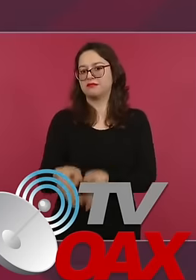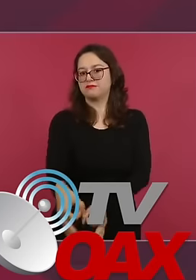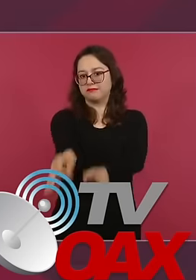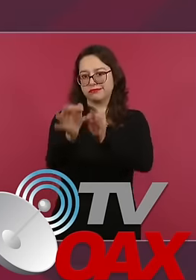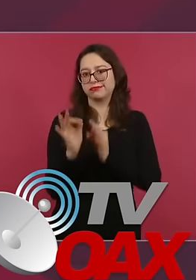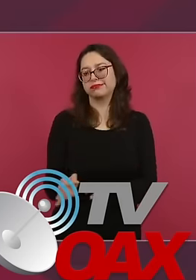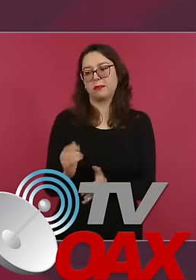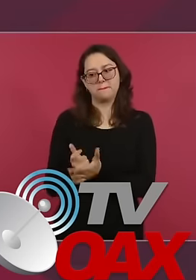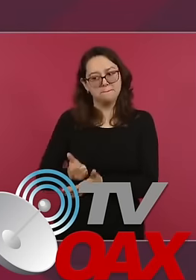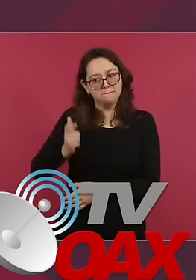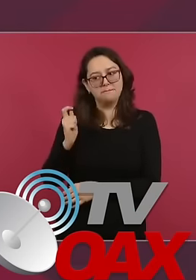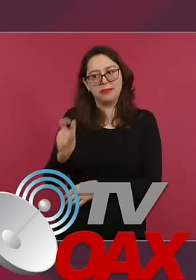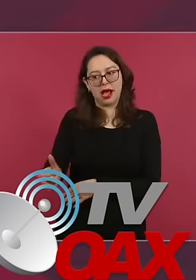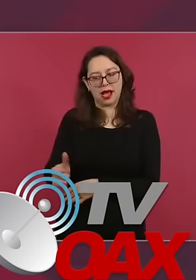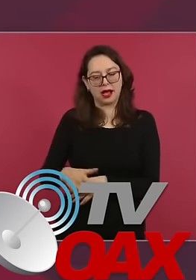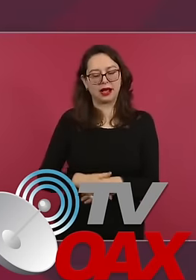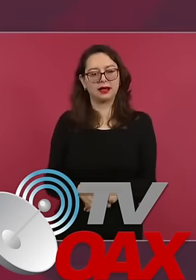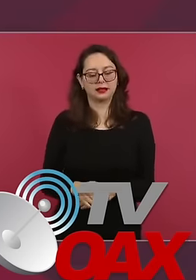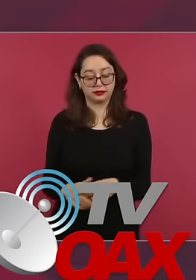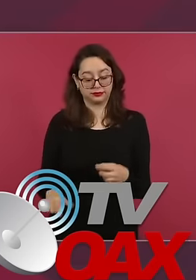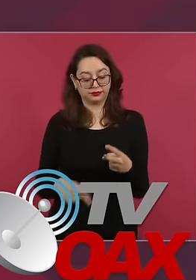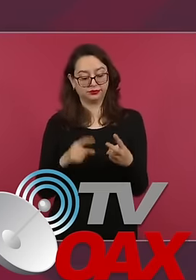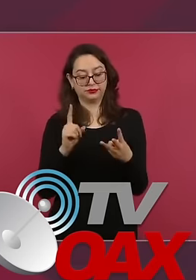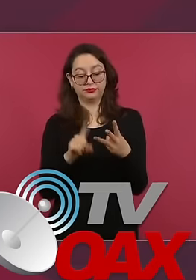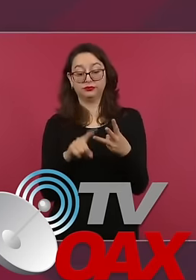incorporar a 10,000 jóvenes